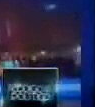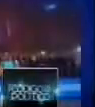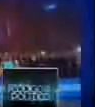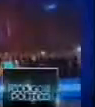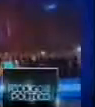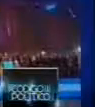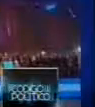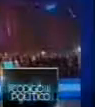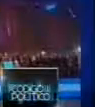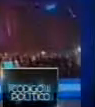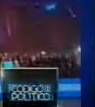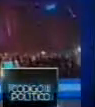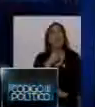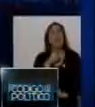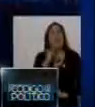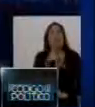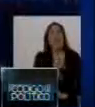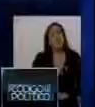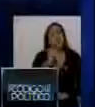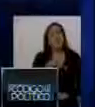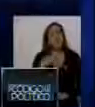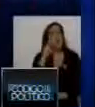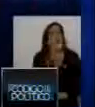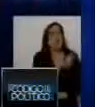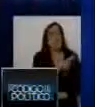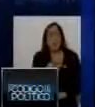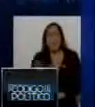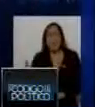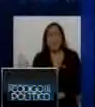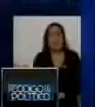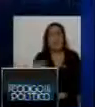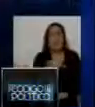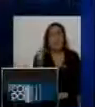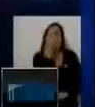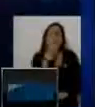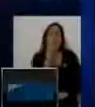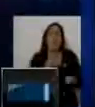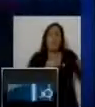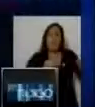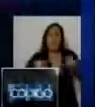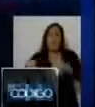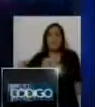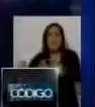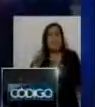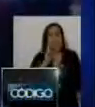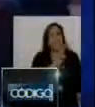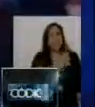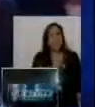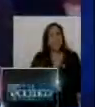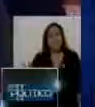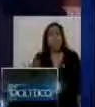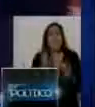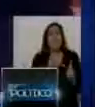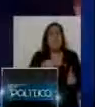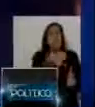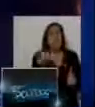Yo quiero recordar y veo en todos ustedes, en esas caras jóvenes, las caras